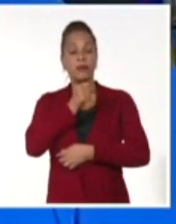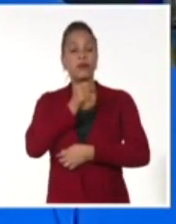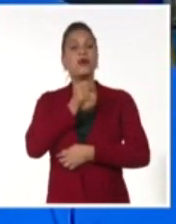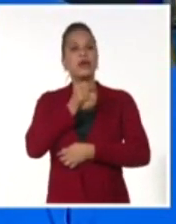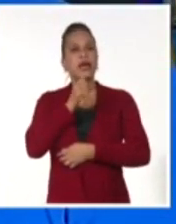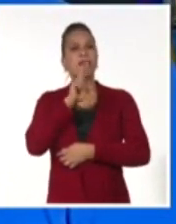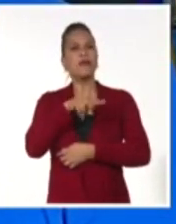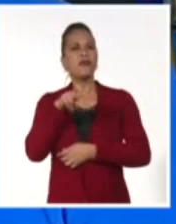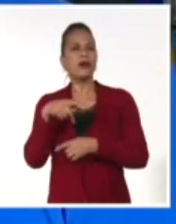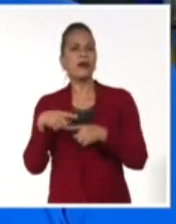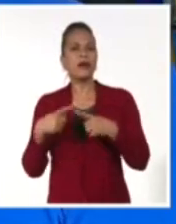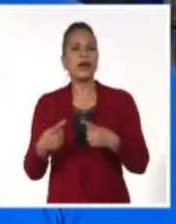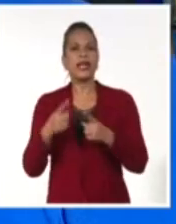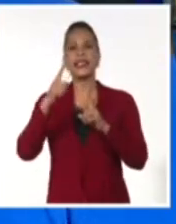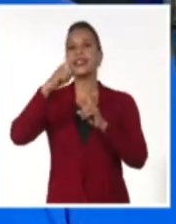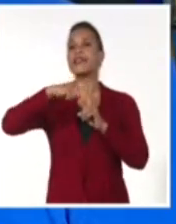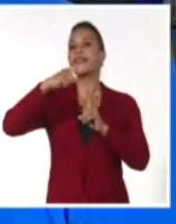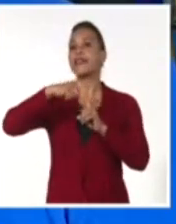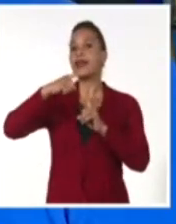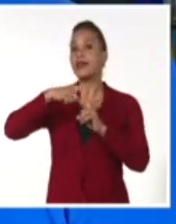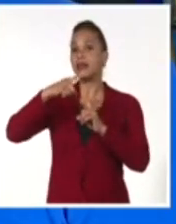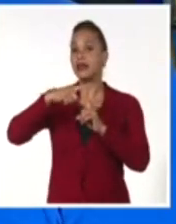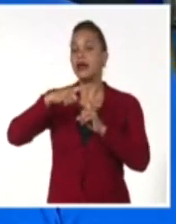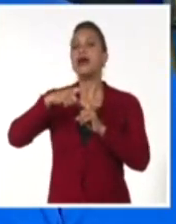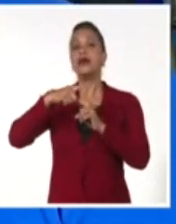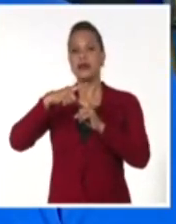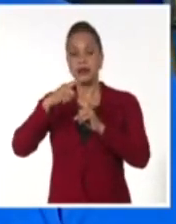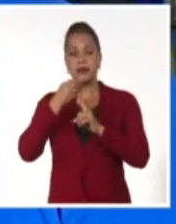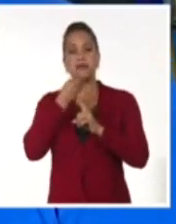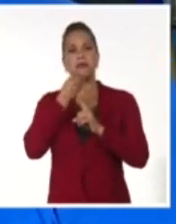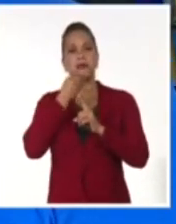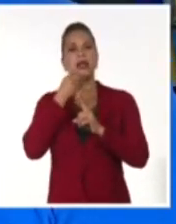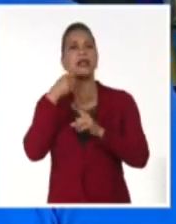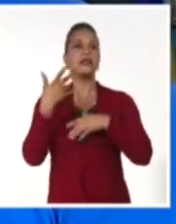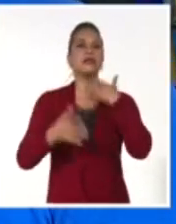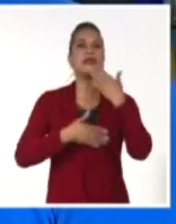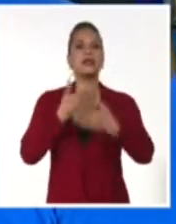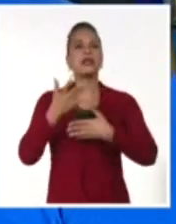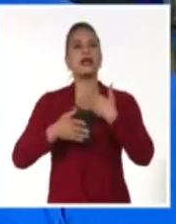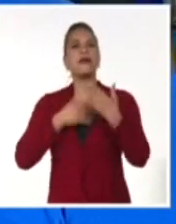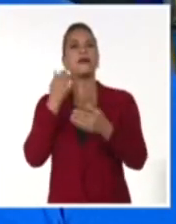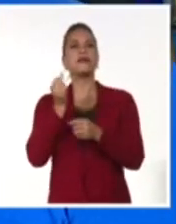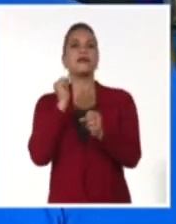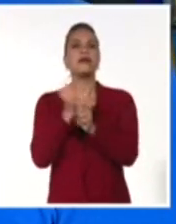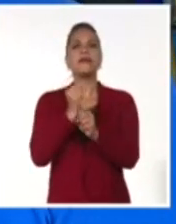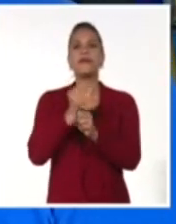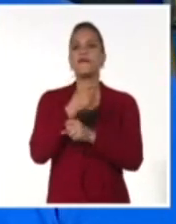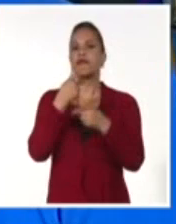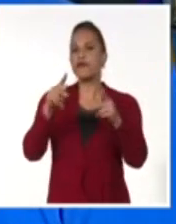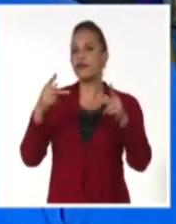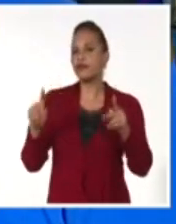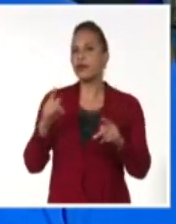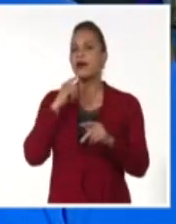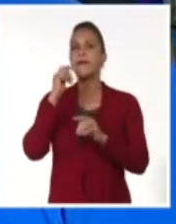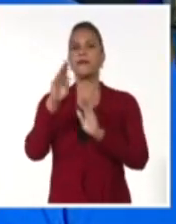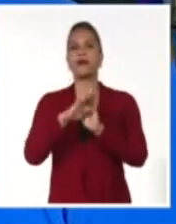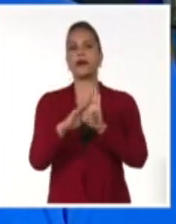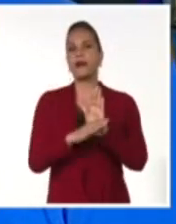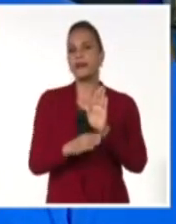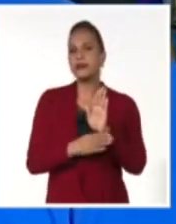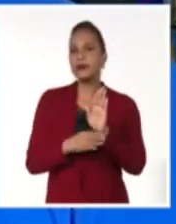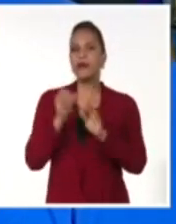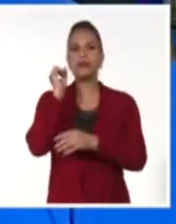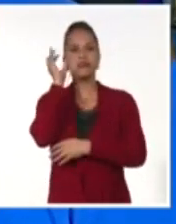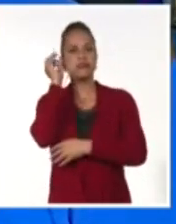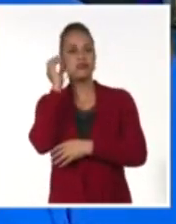algunas técnicas que quizás trasciendan a la mera actividad profesional que tienen que ver quizá con la programación con la